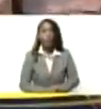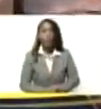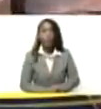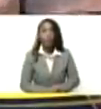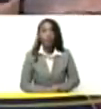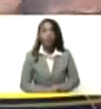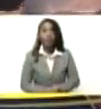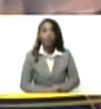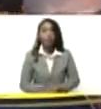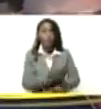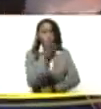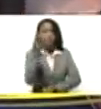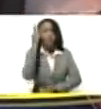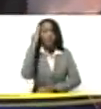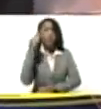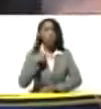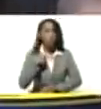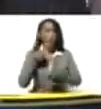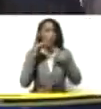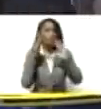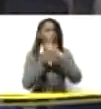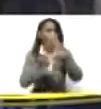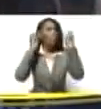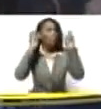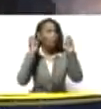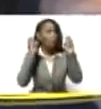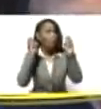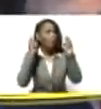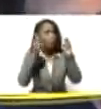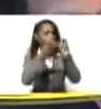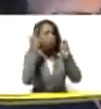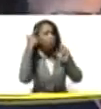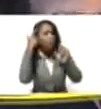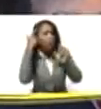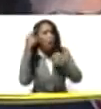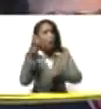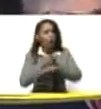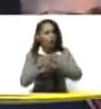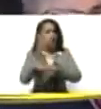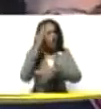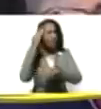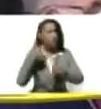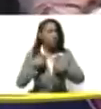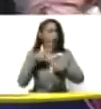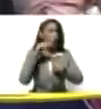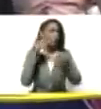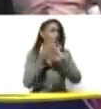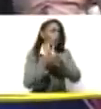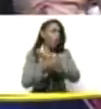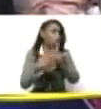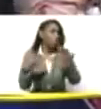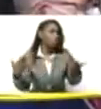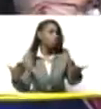ustedes saben de qué estoy hablando ahora los gobernadores saben de qué estoy hablando